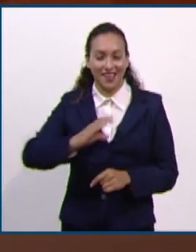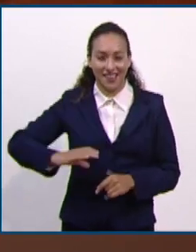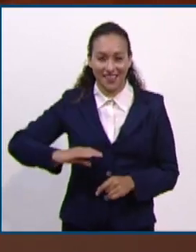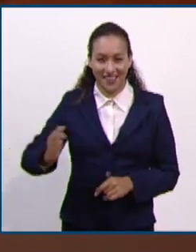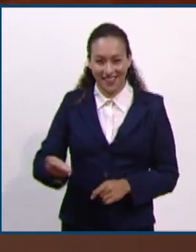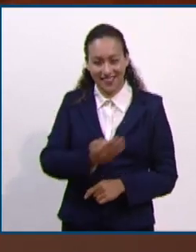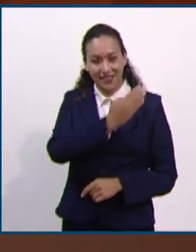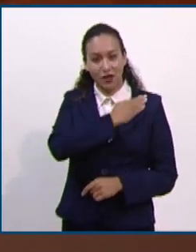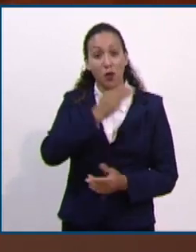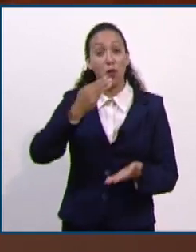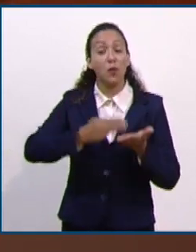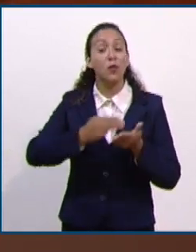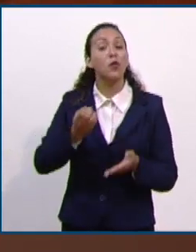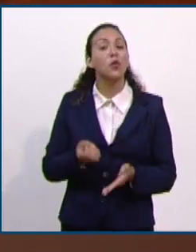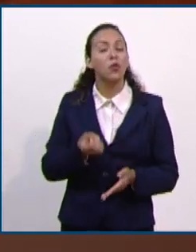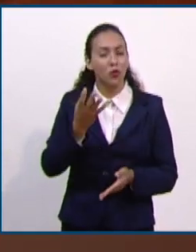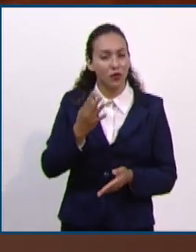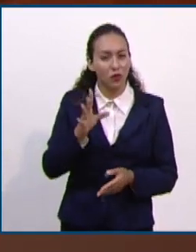aplicó una multa de